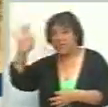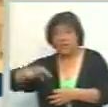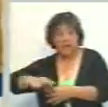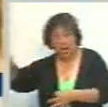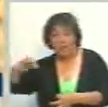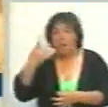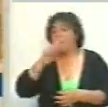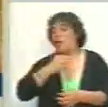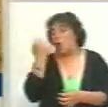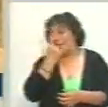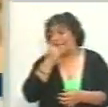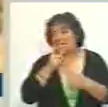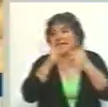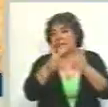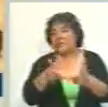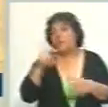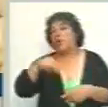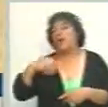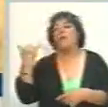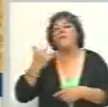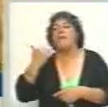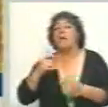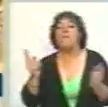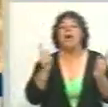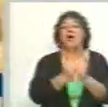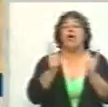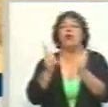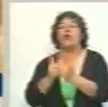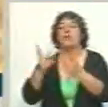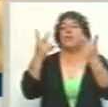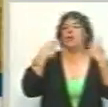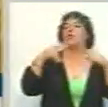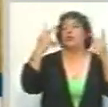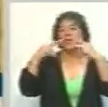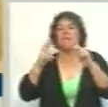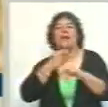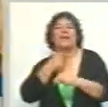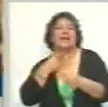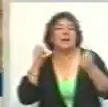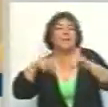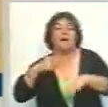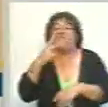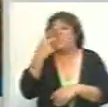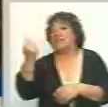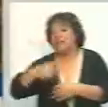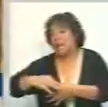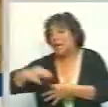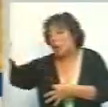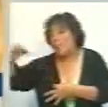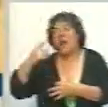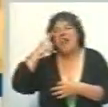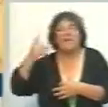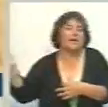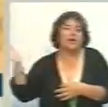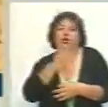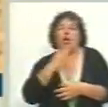recién en la conferencia que vamos a tener distancias más cortas para los cicloturistas, para el que recién comienza, de 26 kilómetros. La idea es que todos puedan